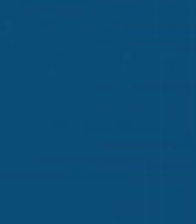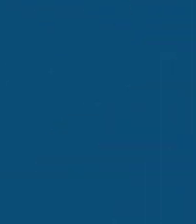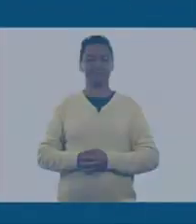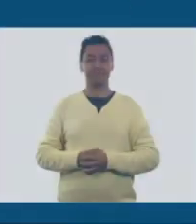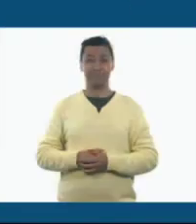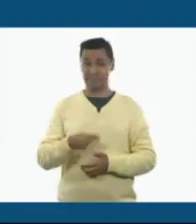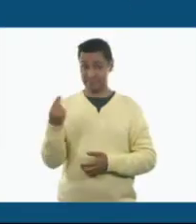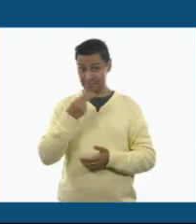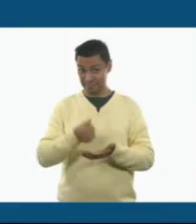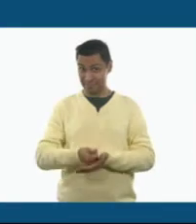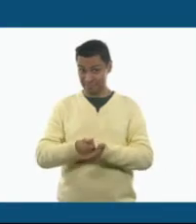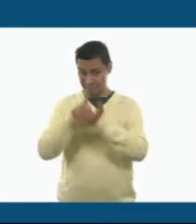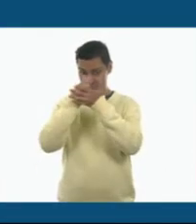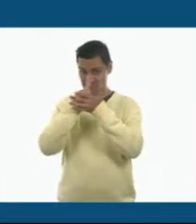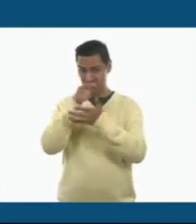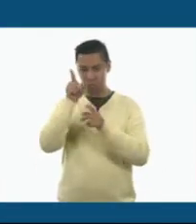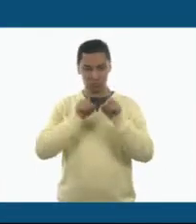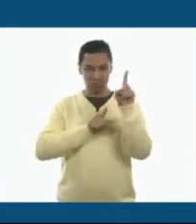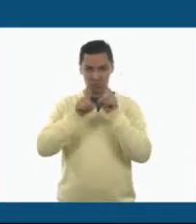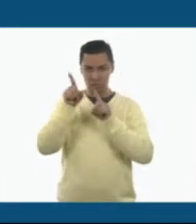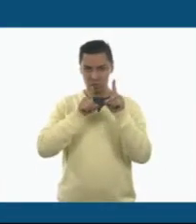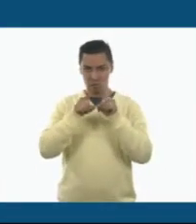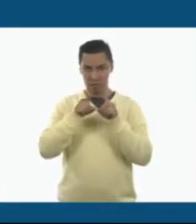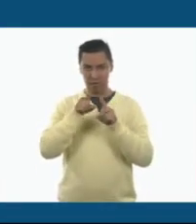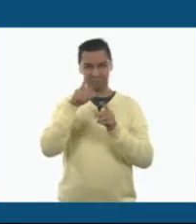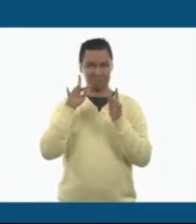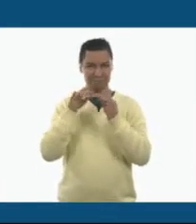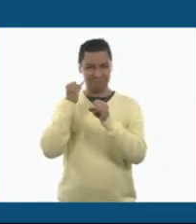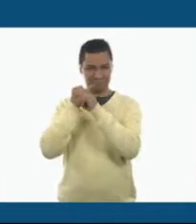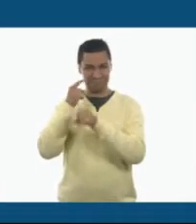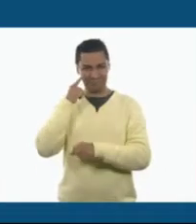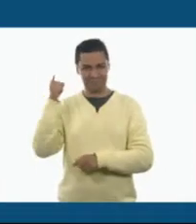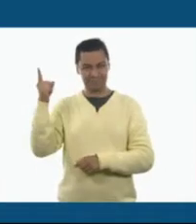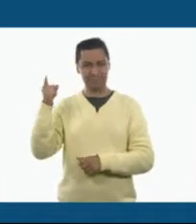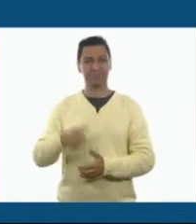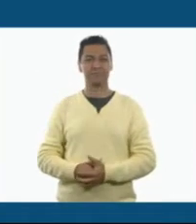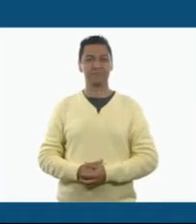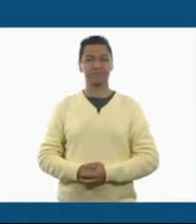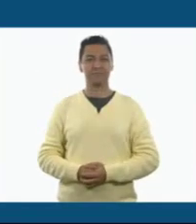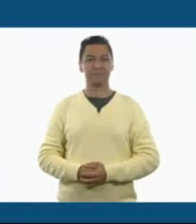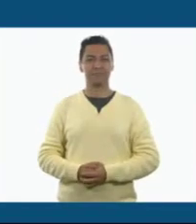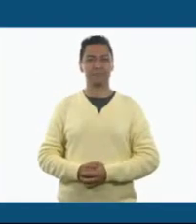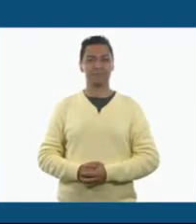Si necesitas ayuda para resolver tus dudas, contáctanos.